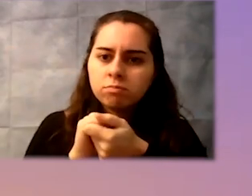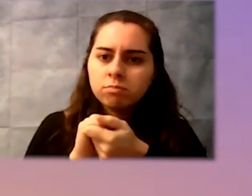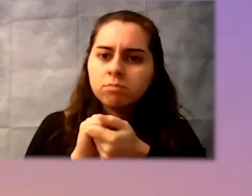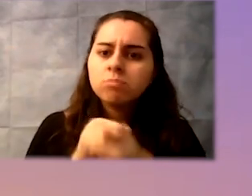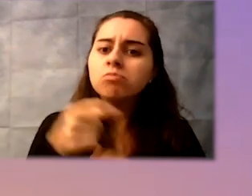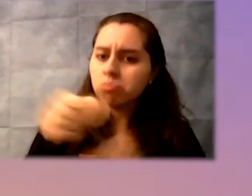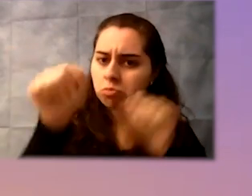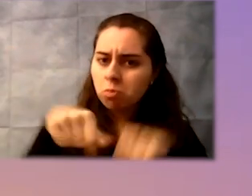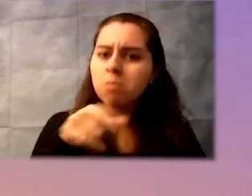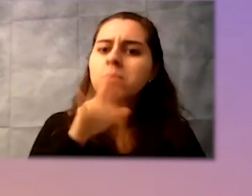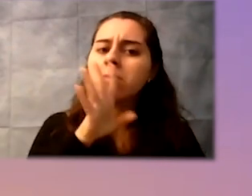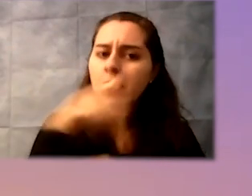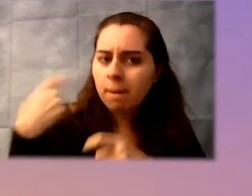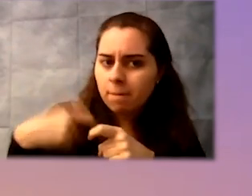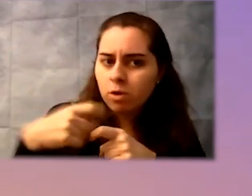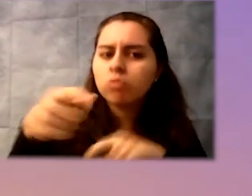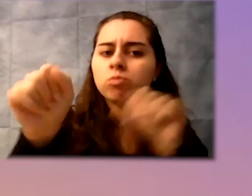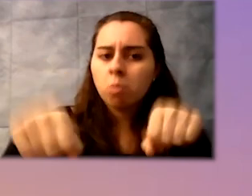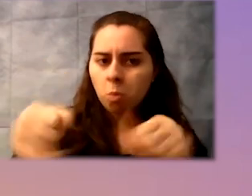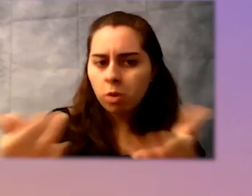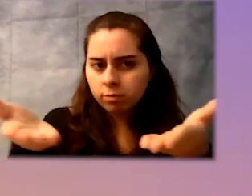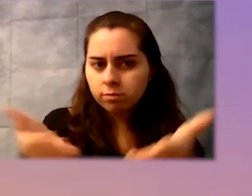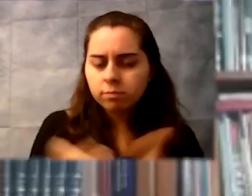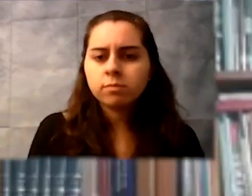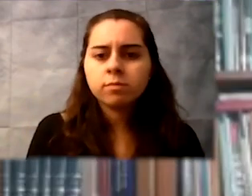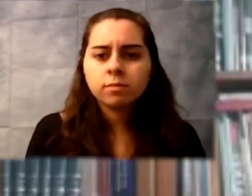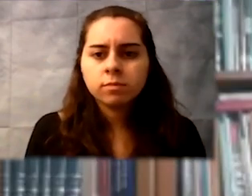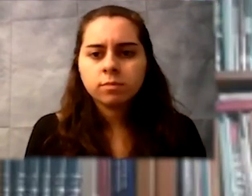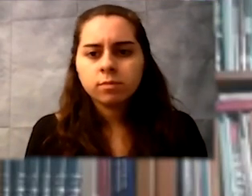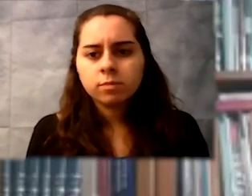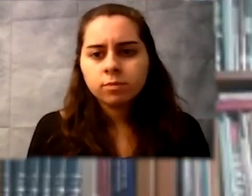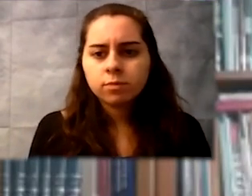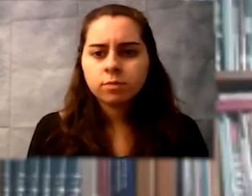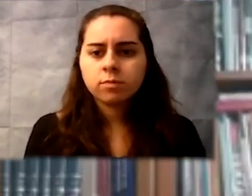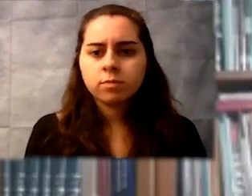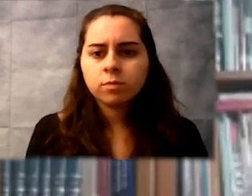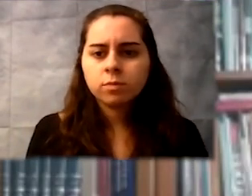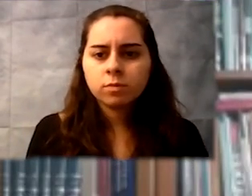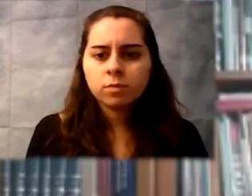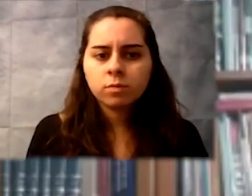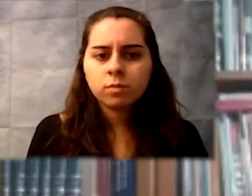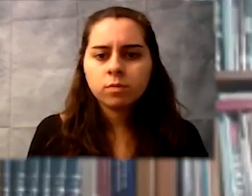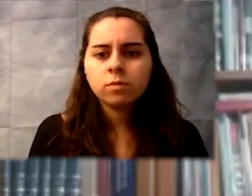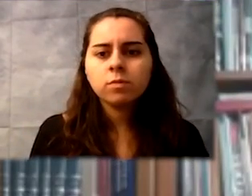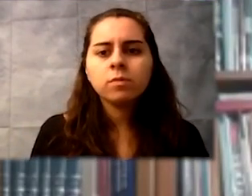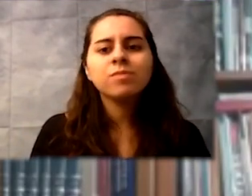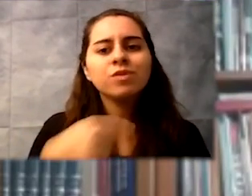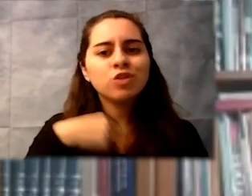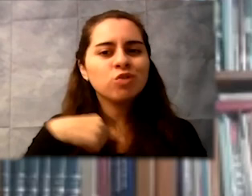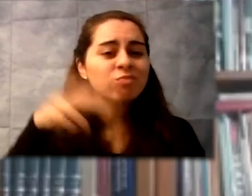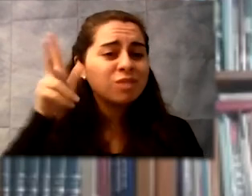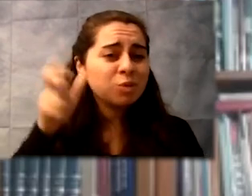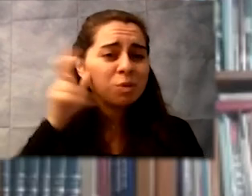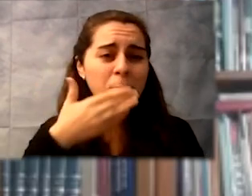Anairma, because we do have translation available. Bueno, estoy oyendo un poco mal,